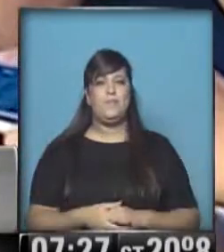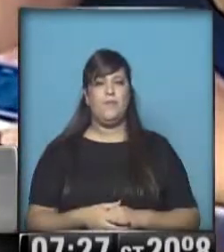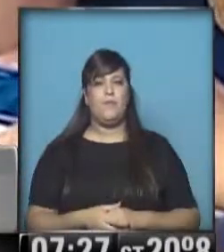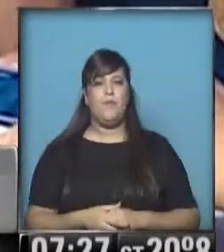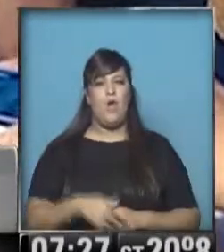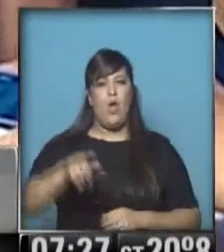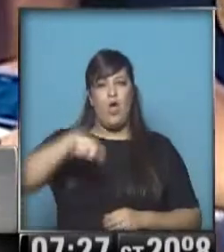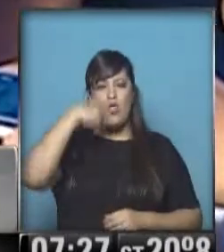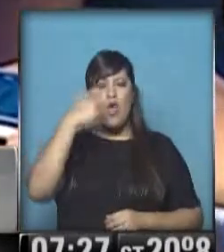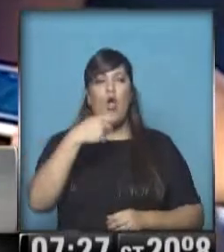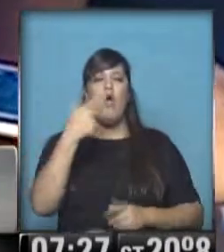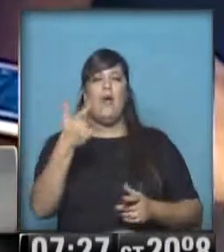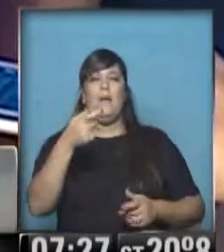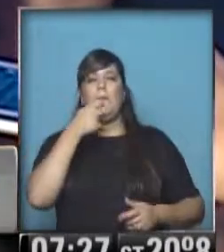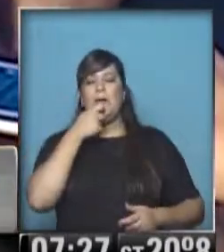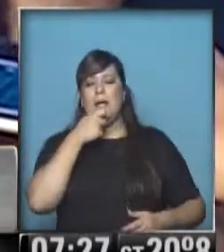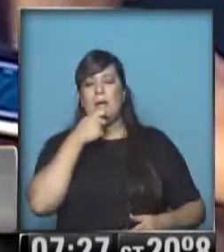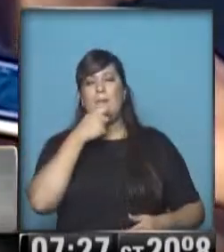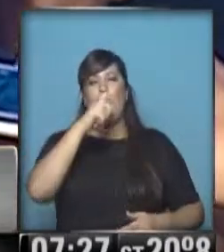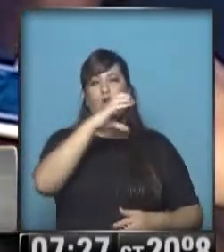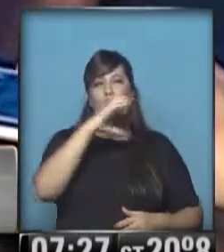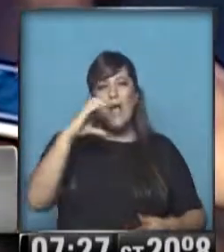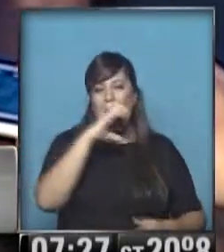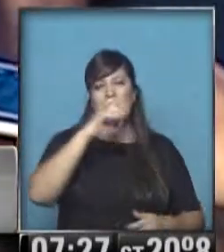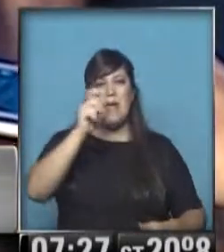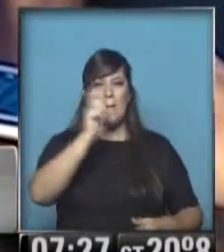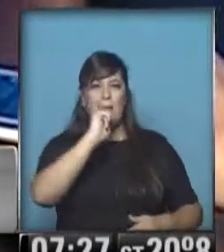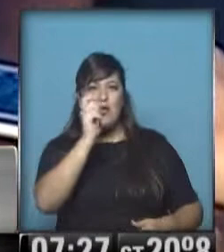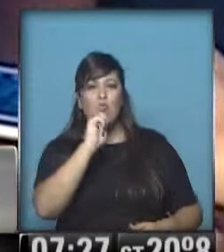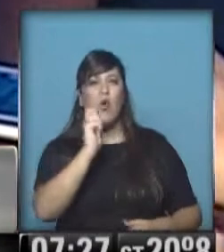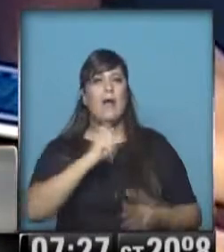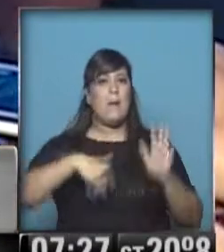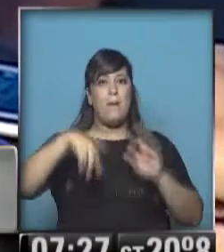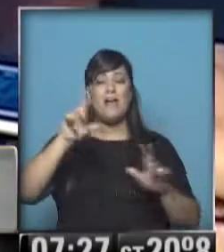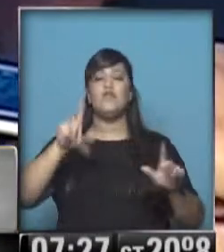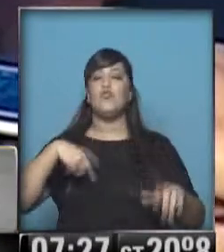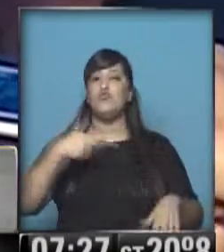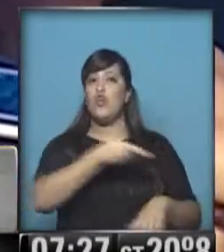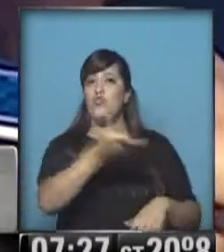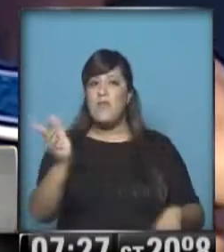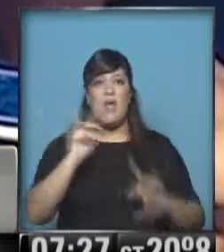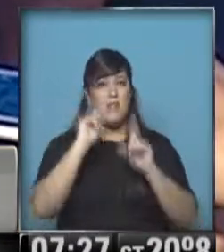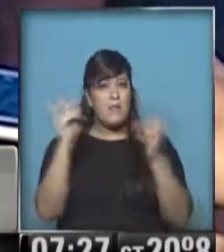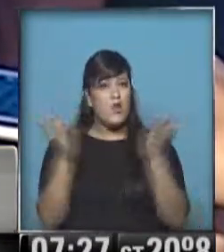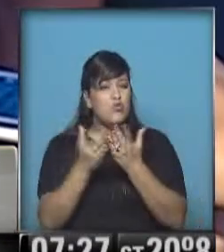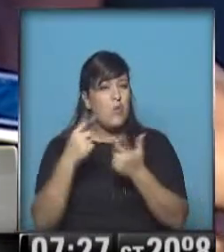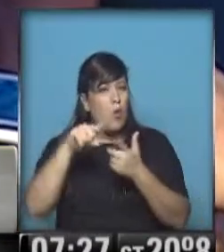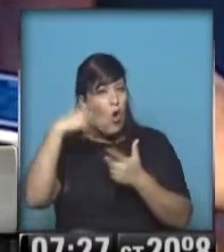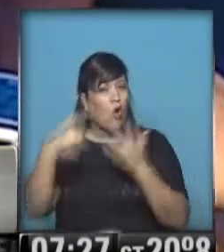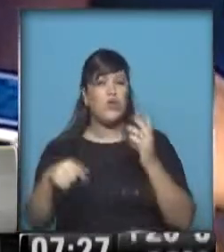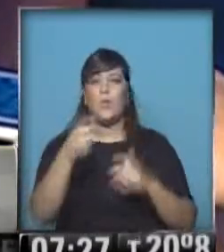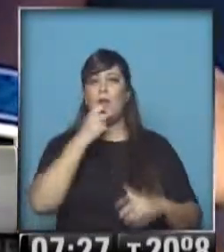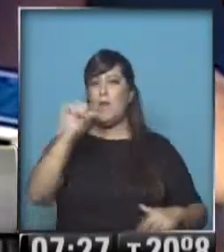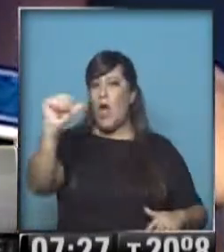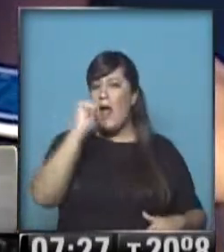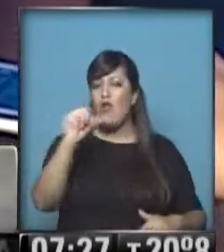drogas vegetales como la cocaína o la marihuana y cuáles son las que más impactan en la sociedad. Estudiamos otros productos como es el caso del alcohol, el